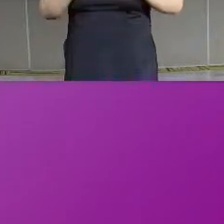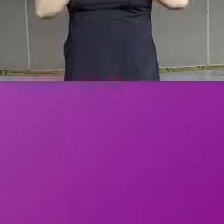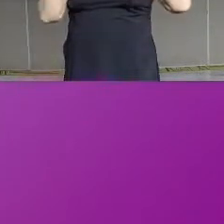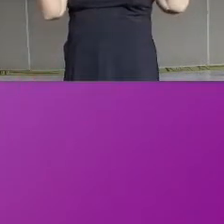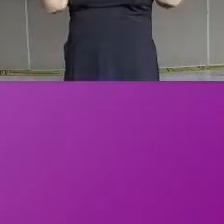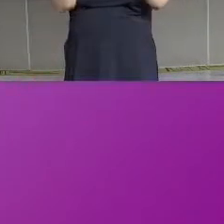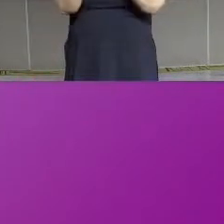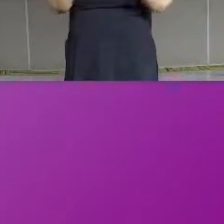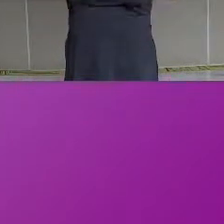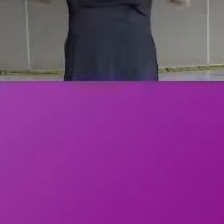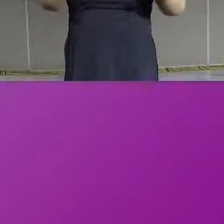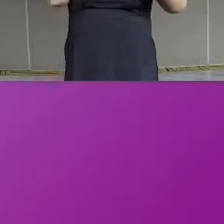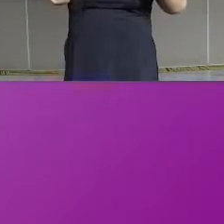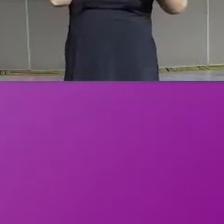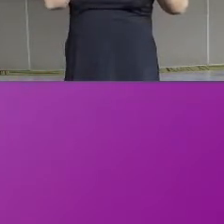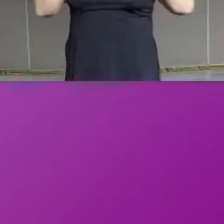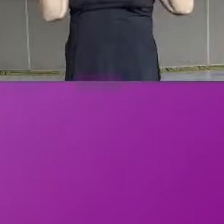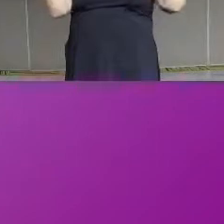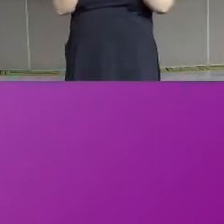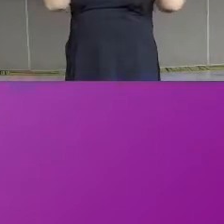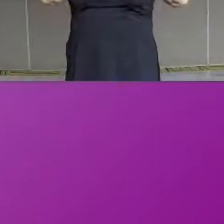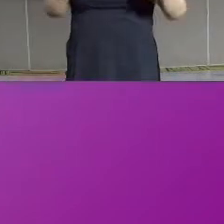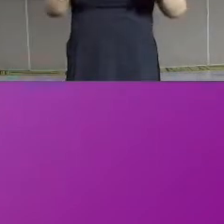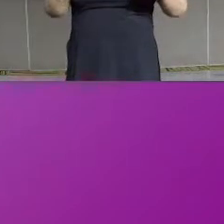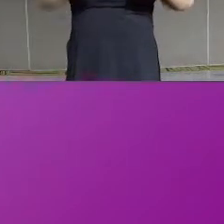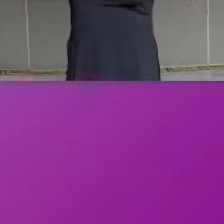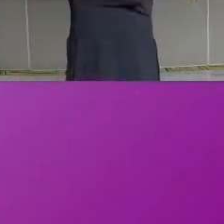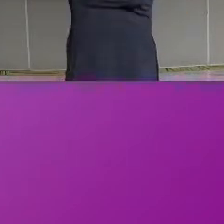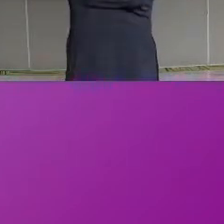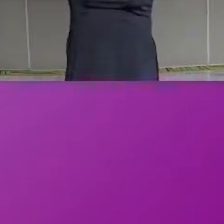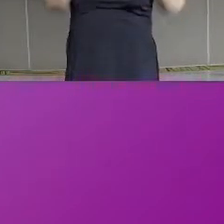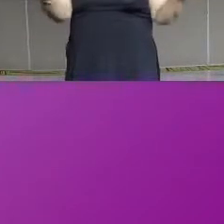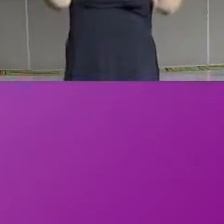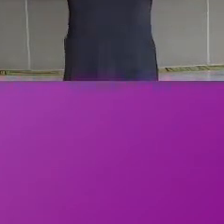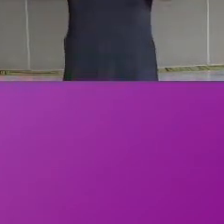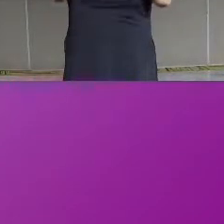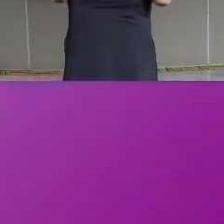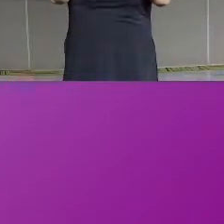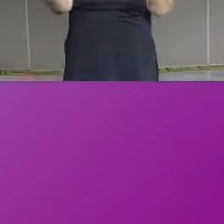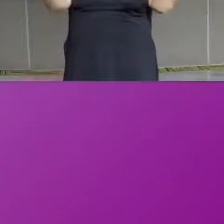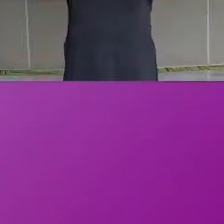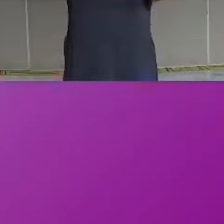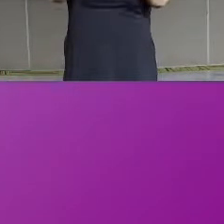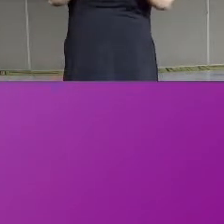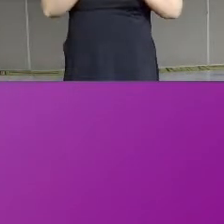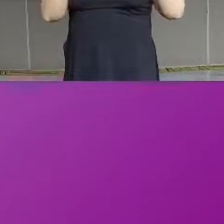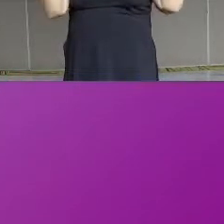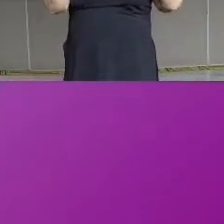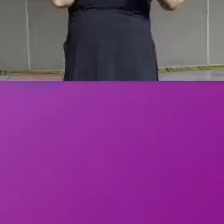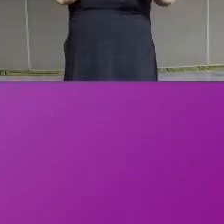la comida es sinónimo de celebración, de reunión, de integración y